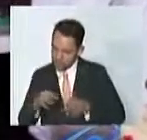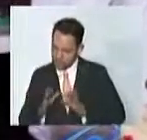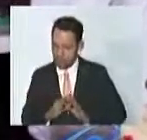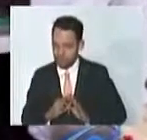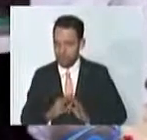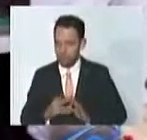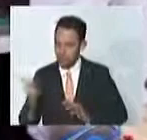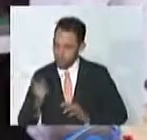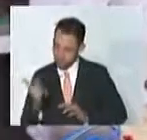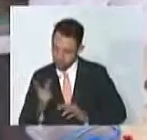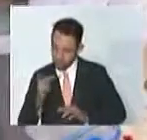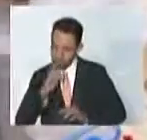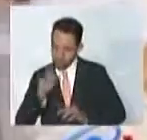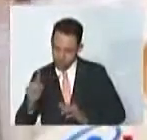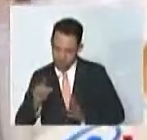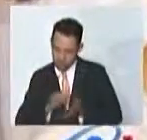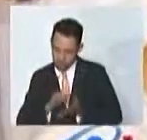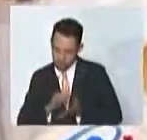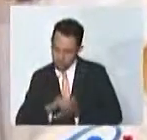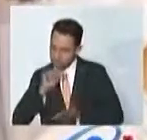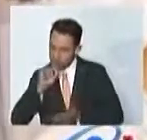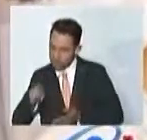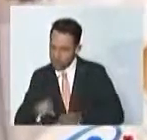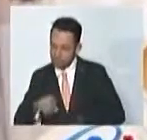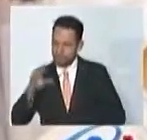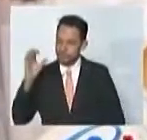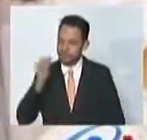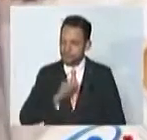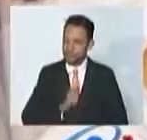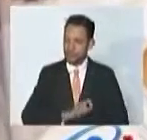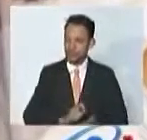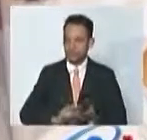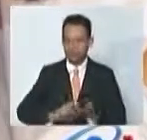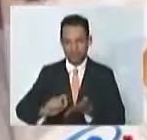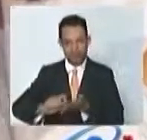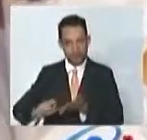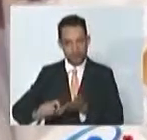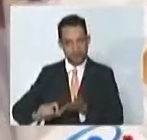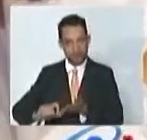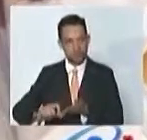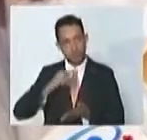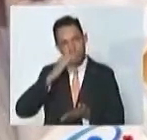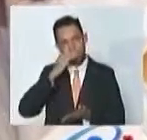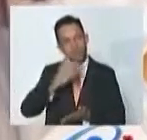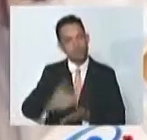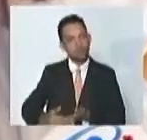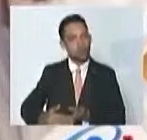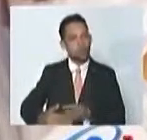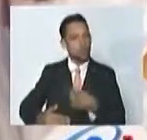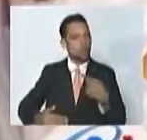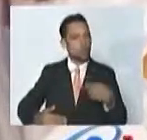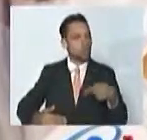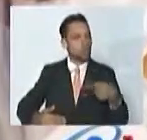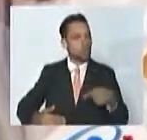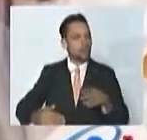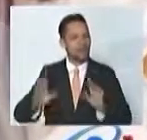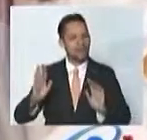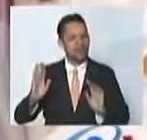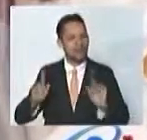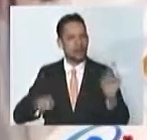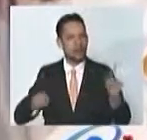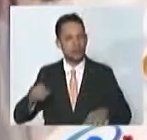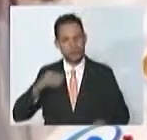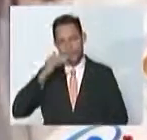a las dos. Digamos, usted detecta que de pronto el niño, por algún problema auditivo, o fono